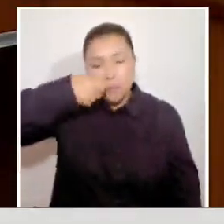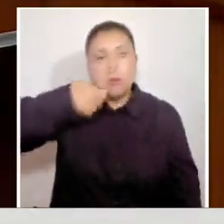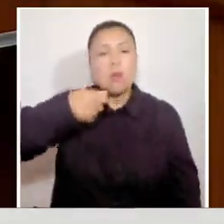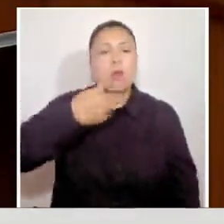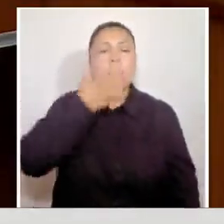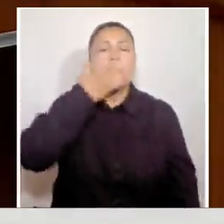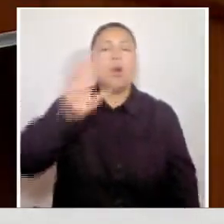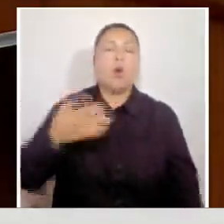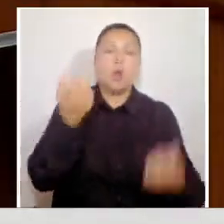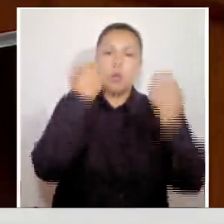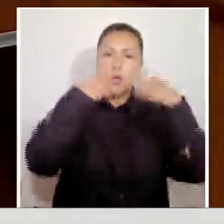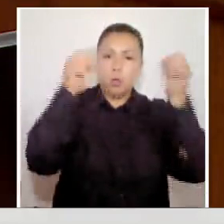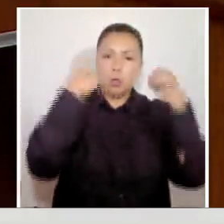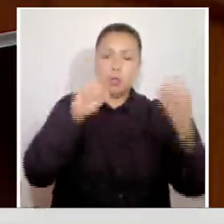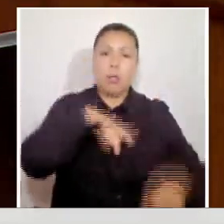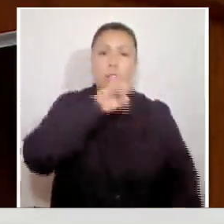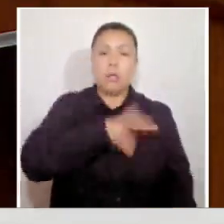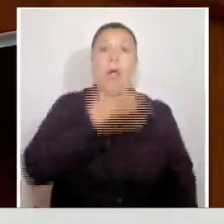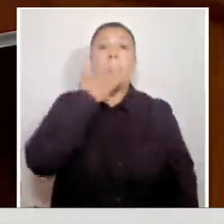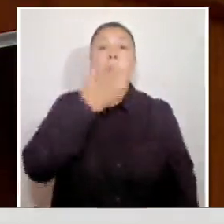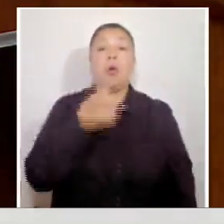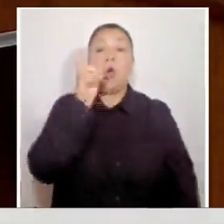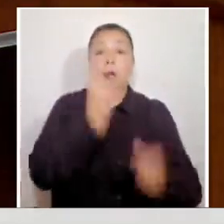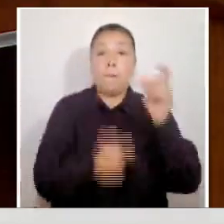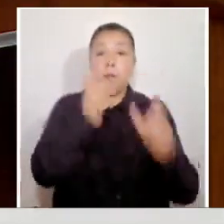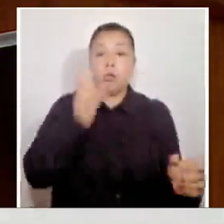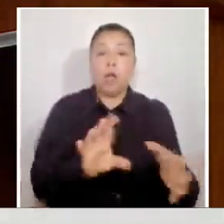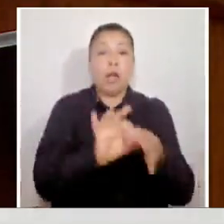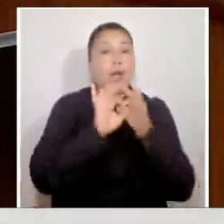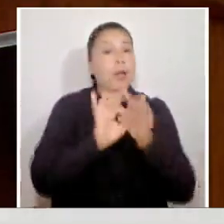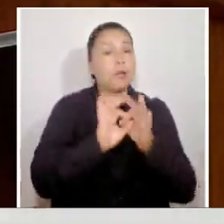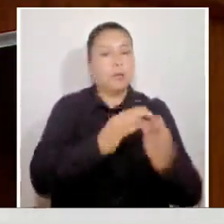deportistas para chile y vamos a tener mejores personas Gracias